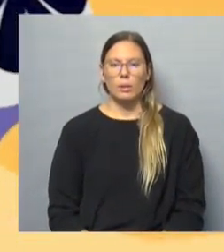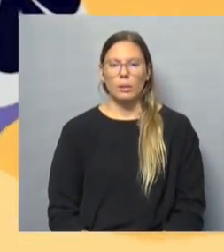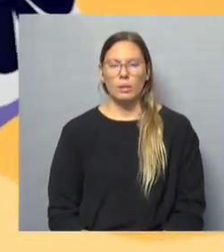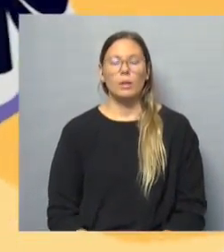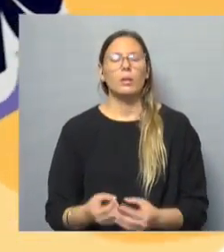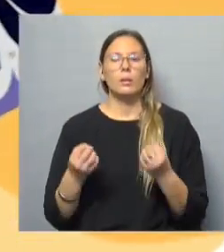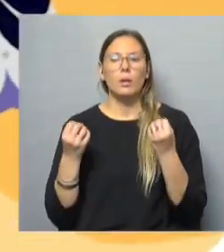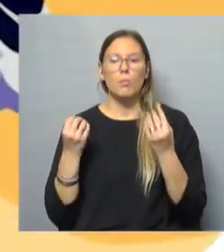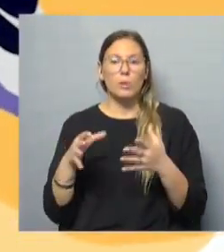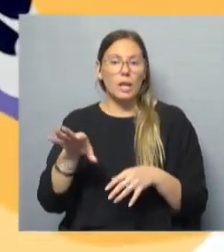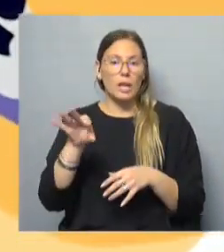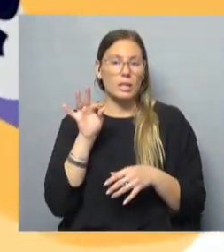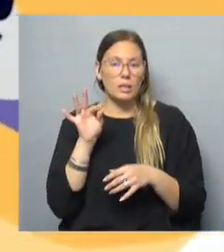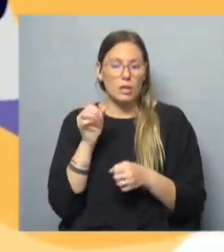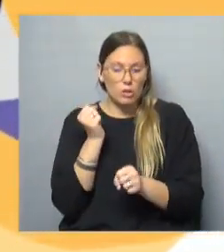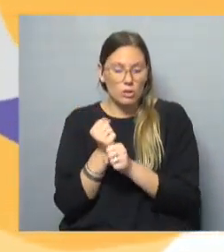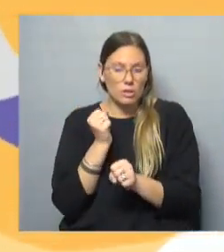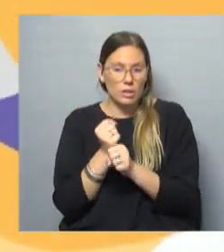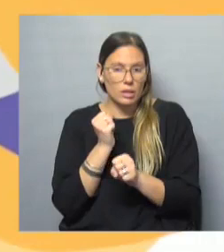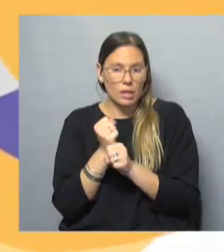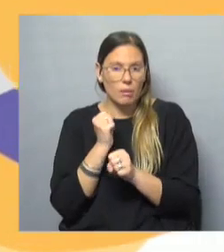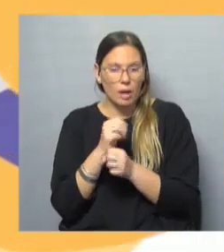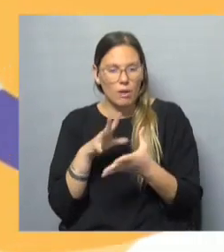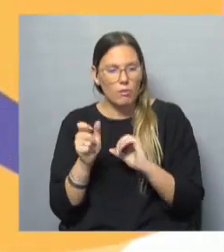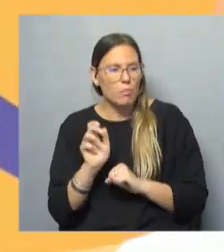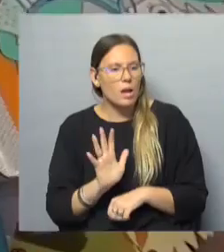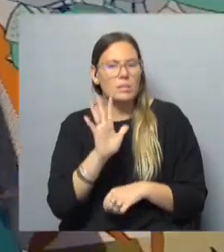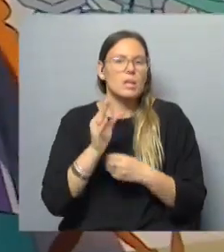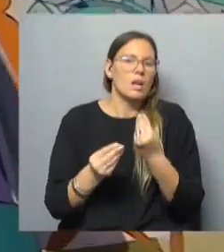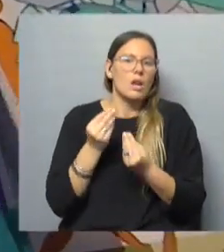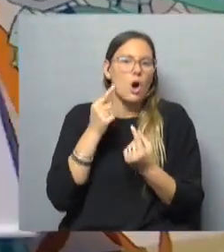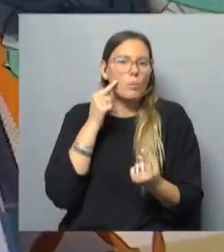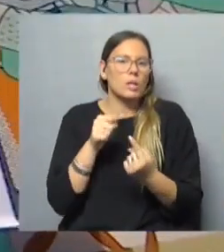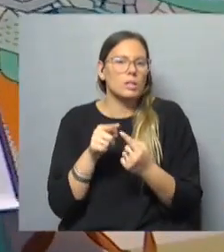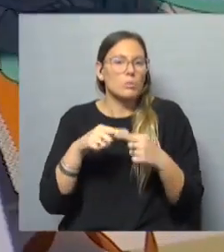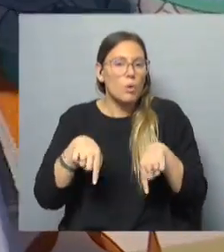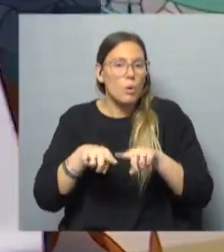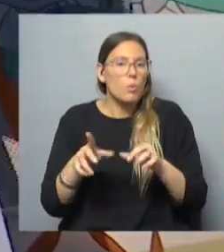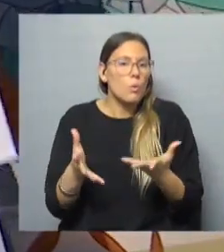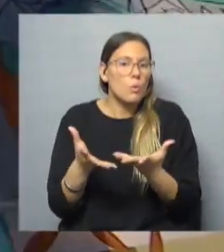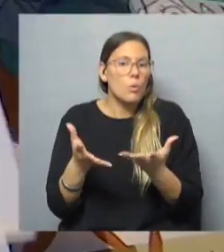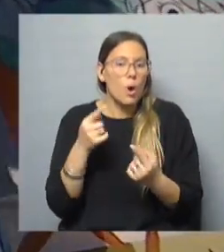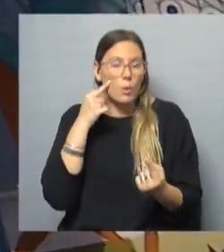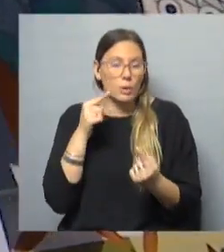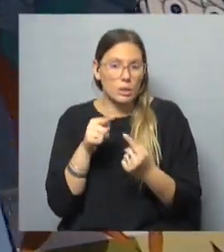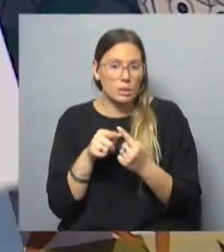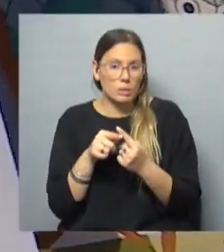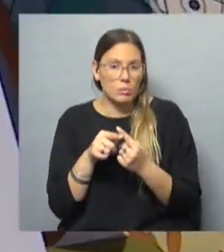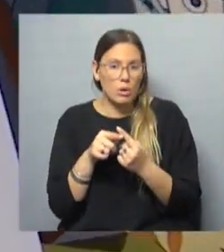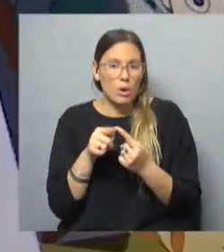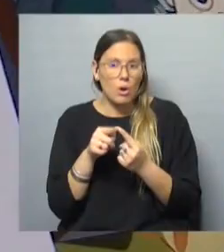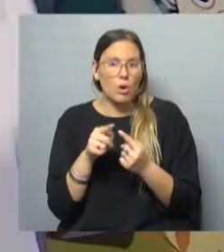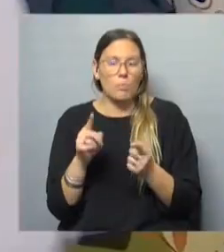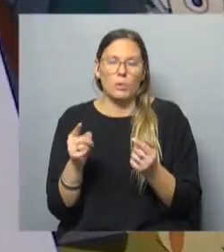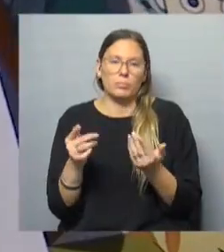¿Por qué eligieron trabajar de esa manera? ¿Cuál es el objetivo de ustedes? Nuestro objetivo, como más a